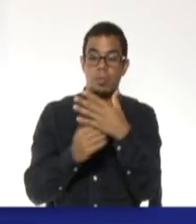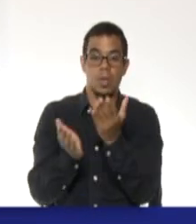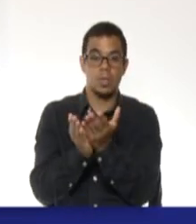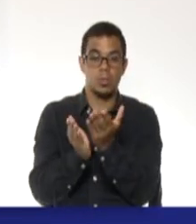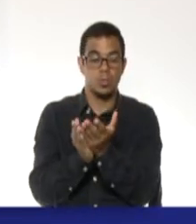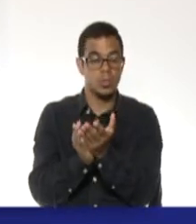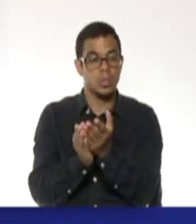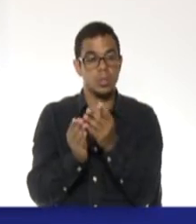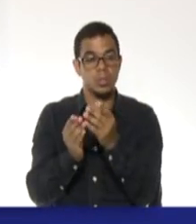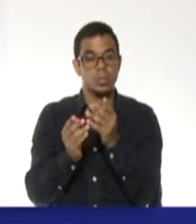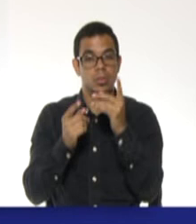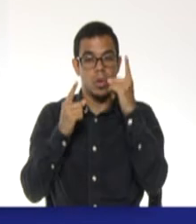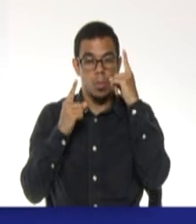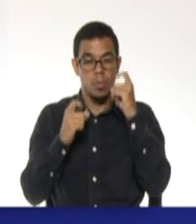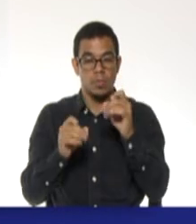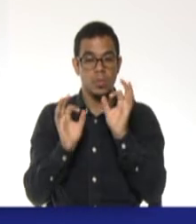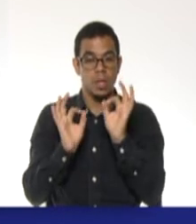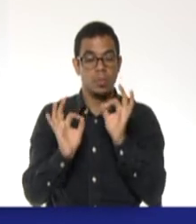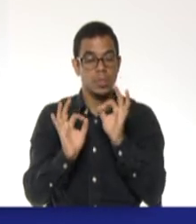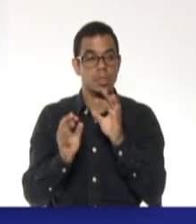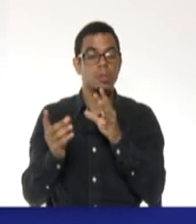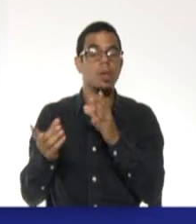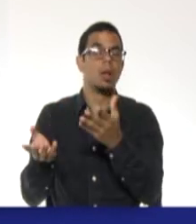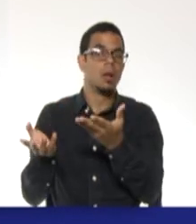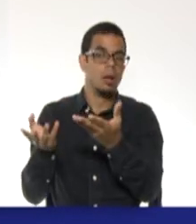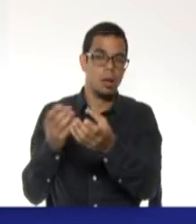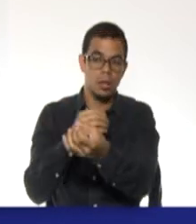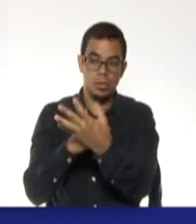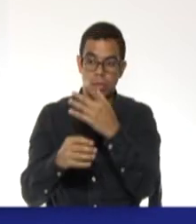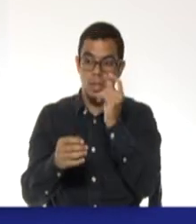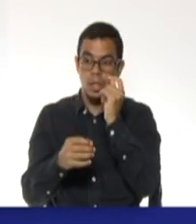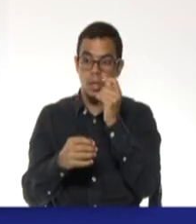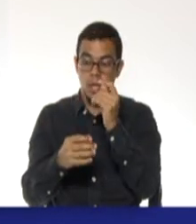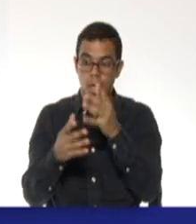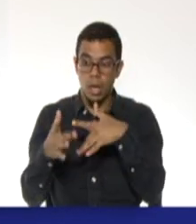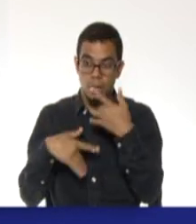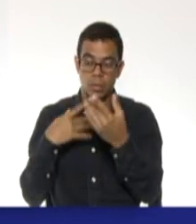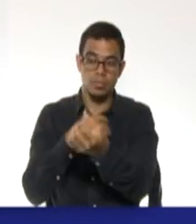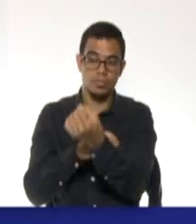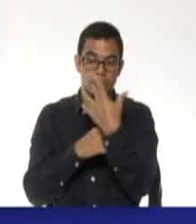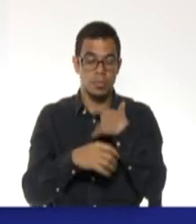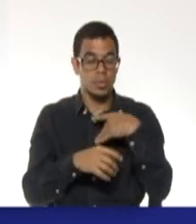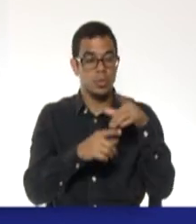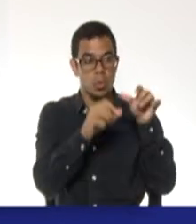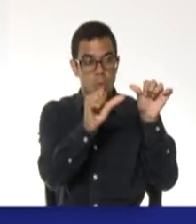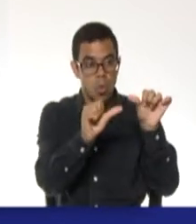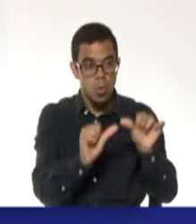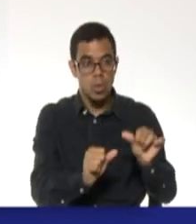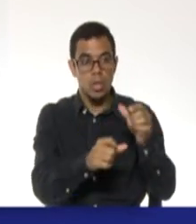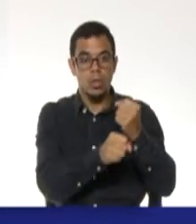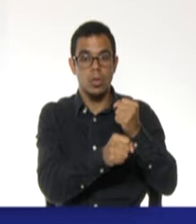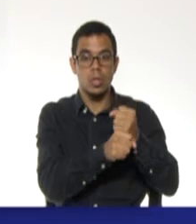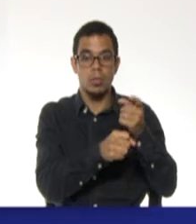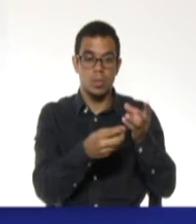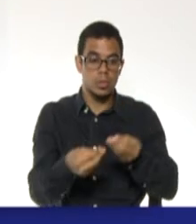docentes especialistas o los instructores de las diferentes especialidades ocupacionales, y que